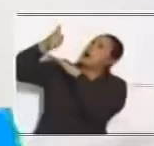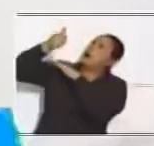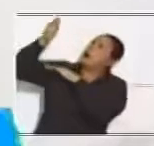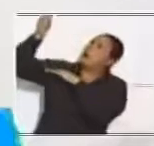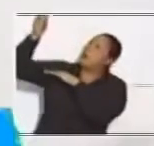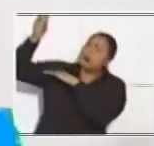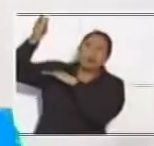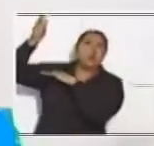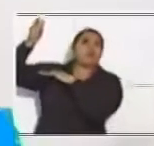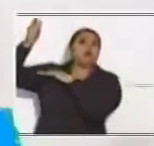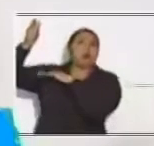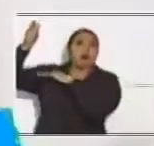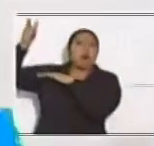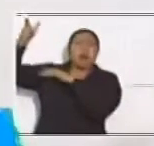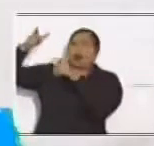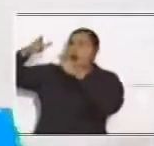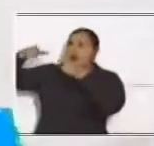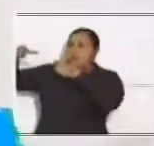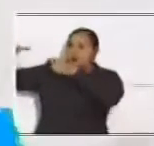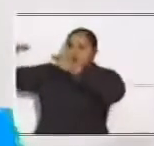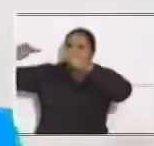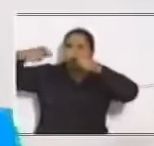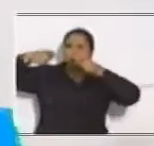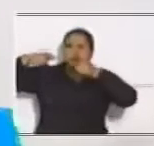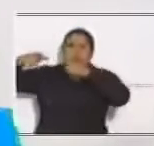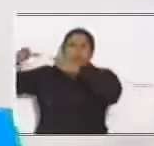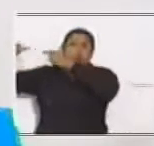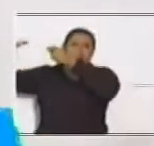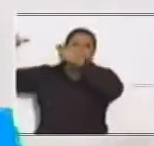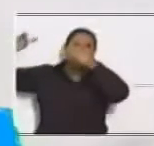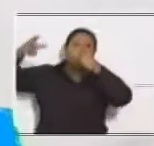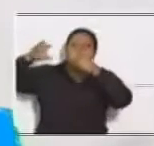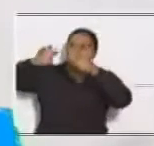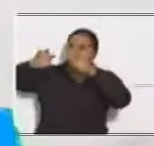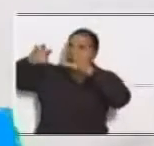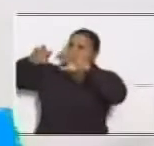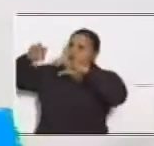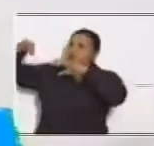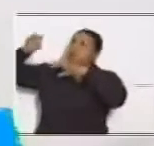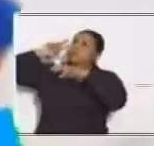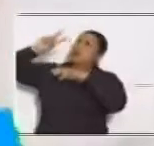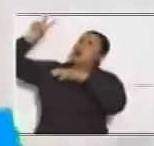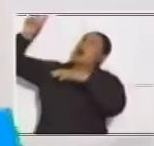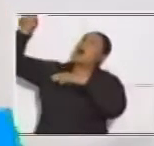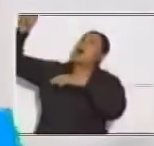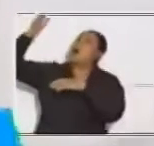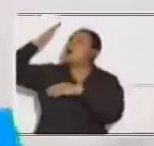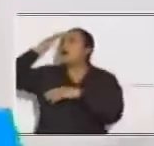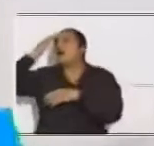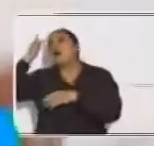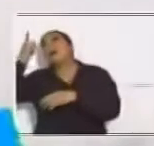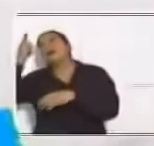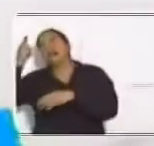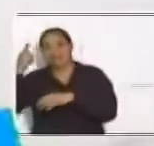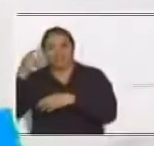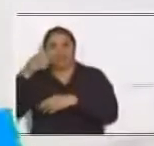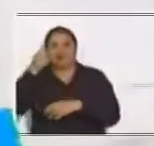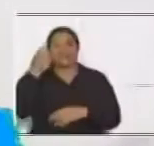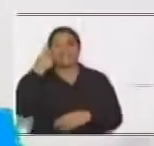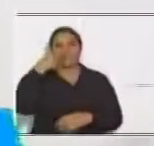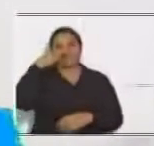movimiento. Miren lo que voy a hacer ahora, pues. ¿Para qué les dije que quería las tapitas o los tapones que iban a